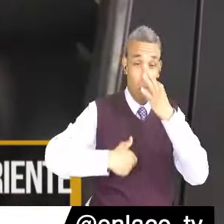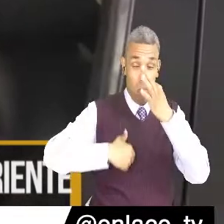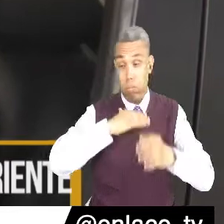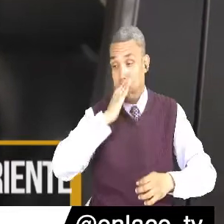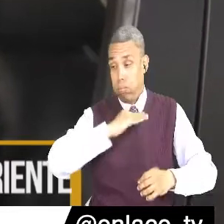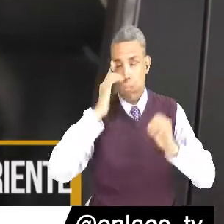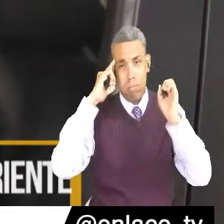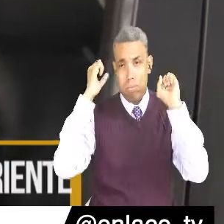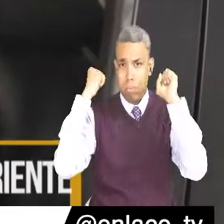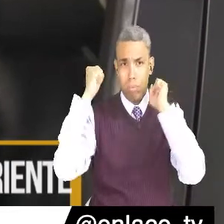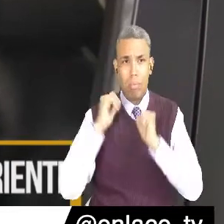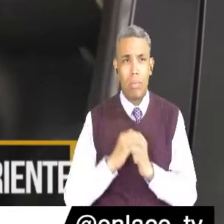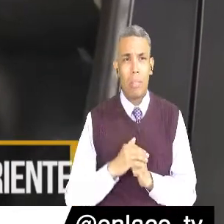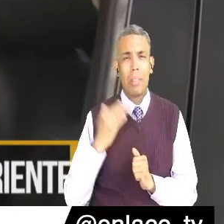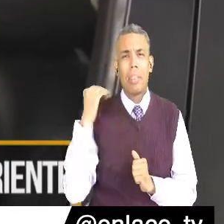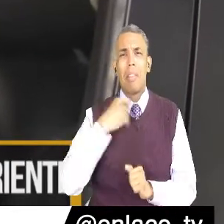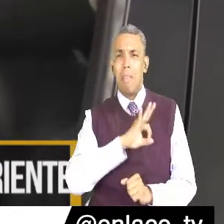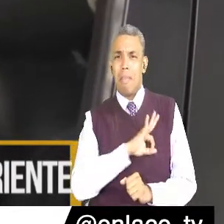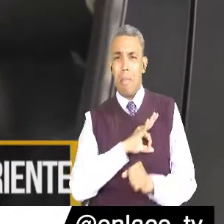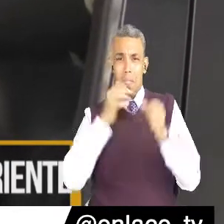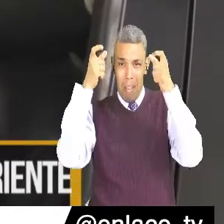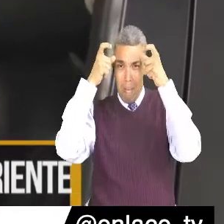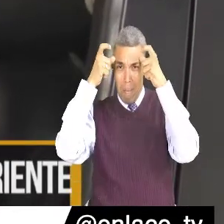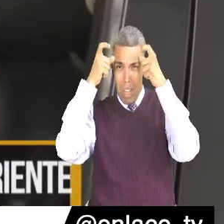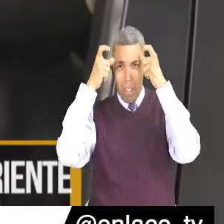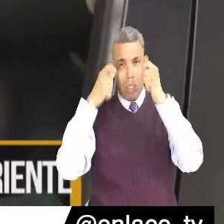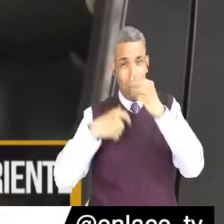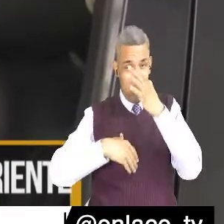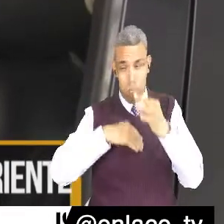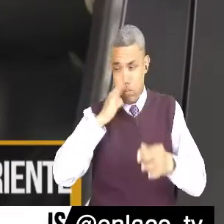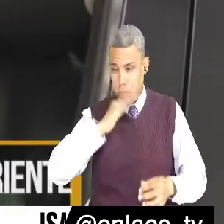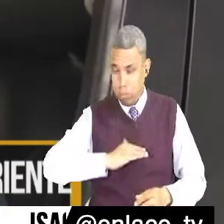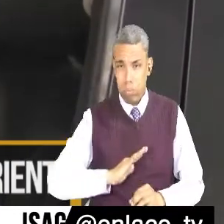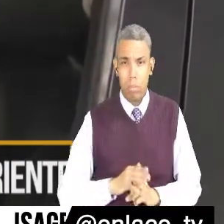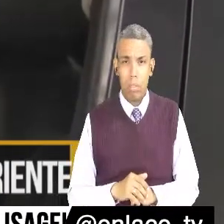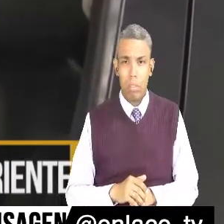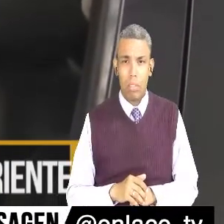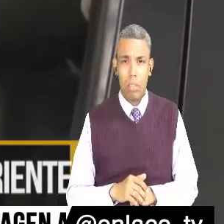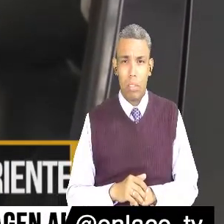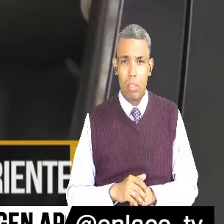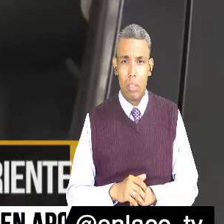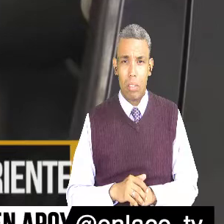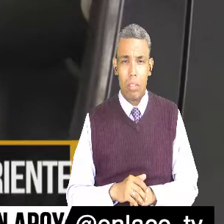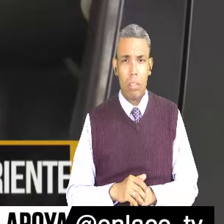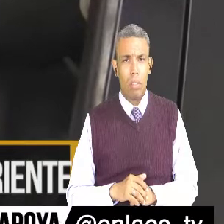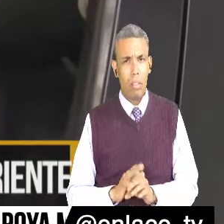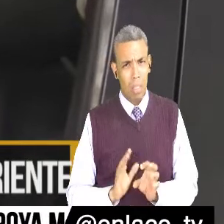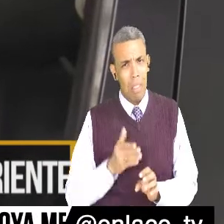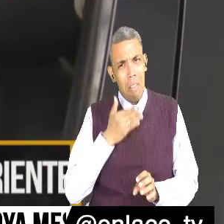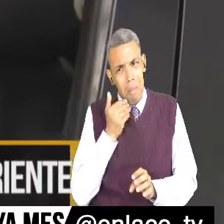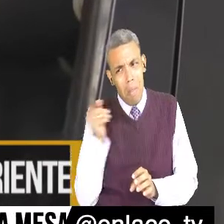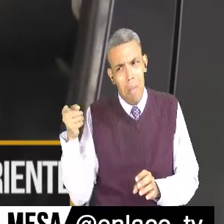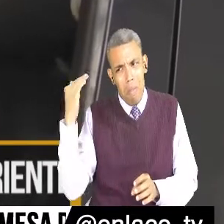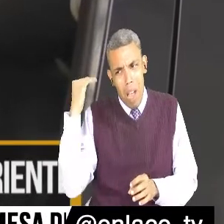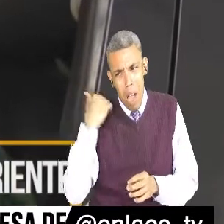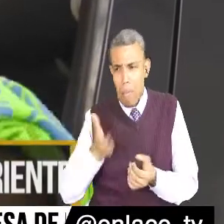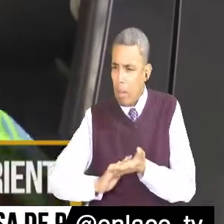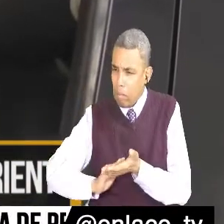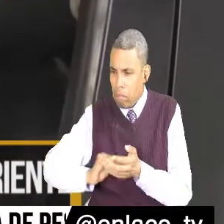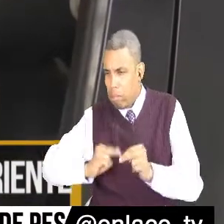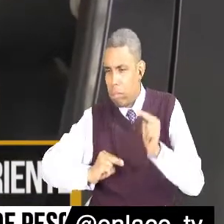ya sacaron también una vaca ahí, toda pincha ahí, esa vaina como mal hecho, lo hubieran hecho más diagonal la que hubiera quedado afuera.